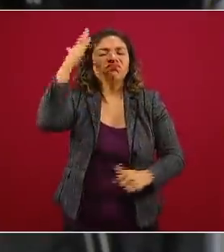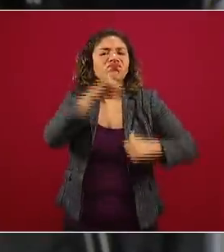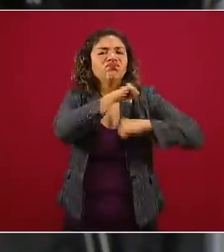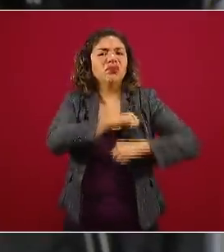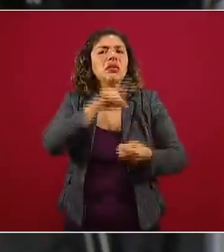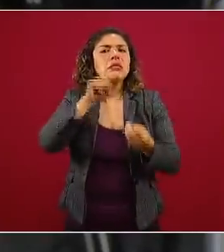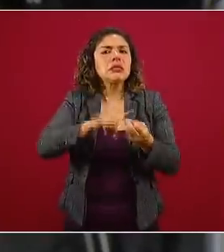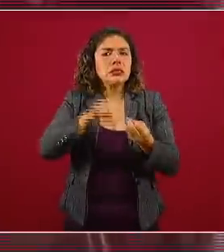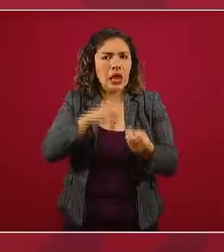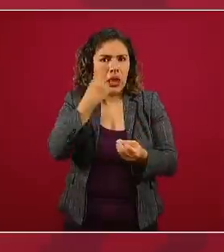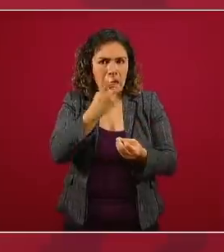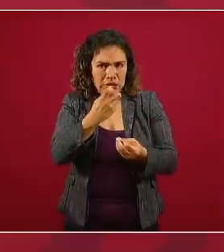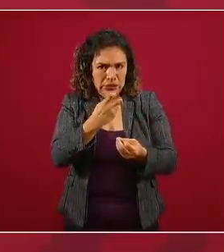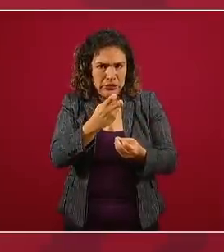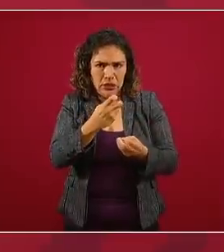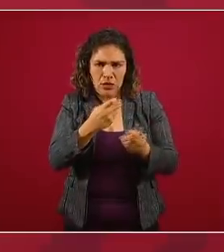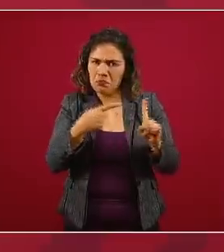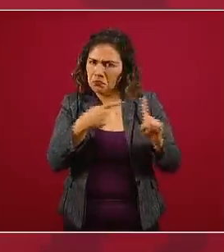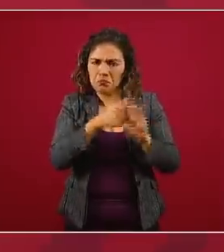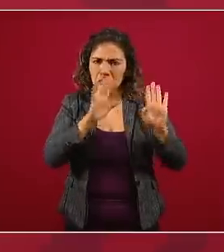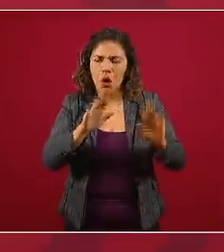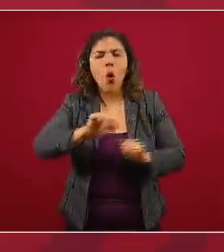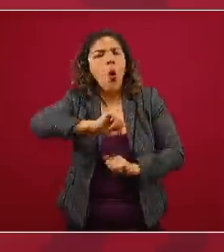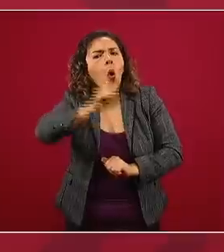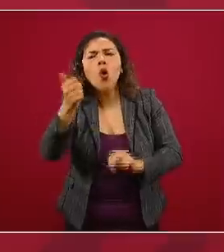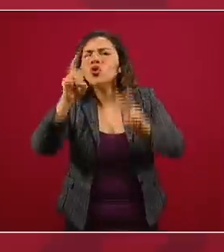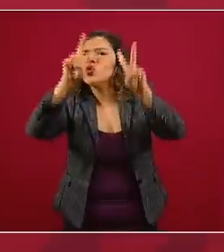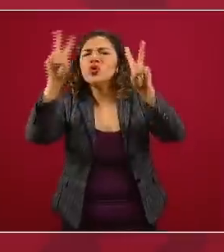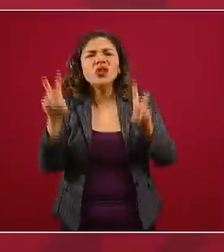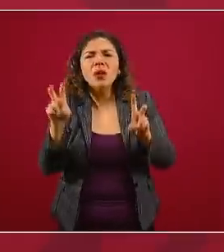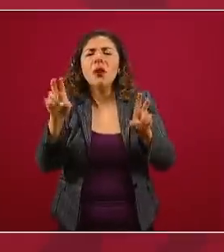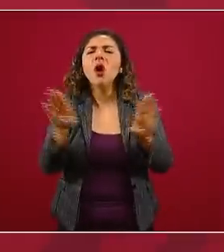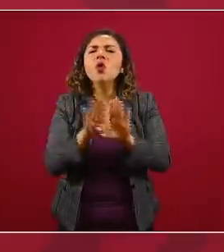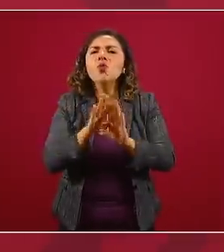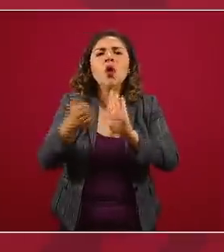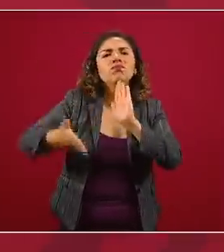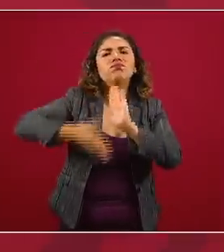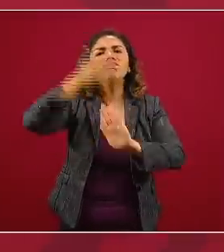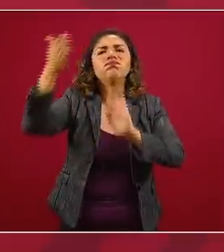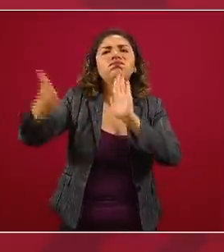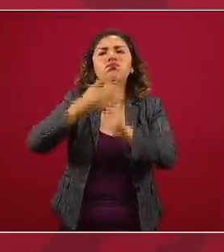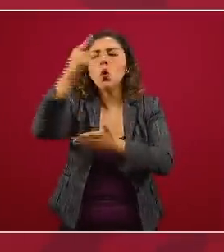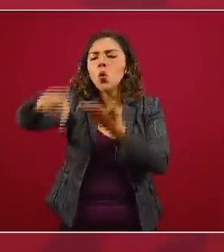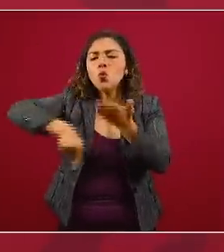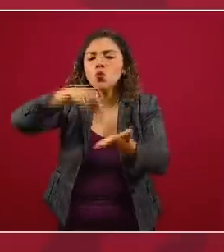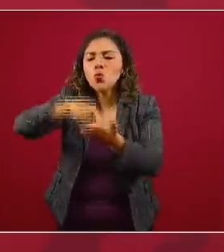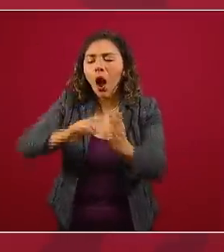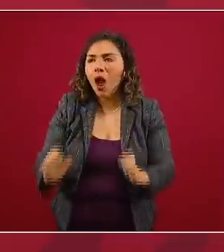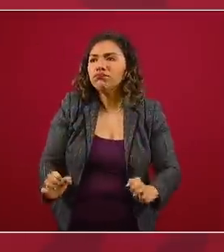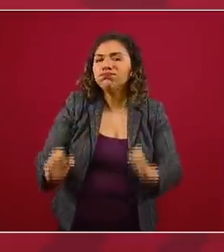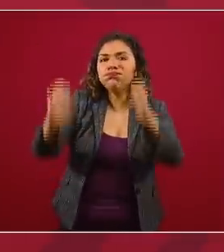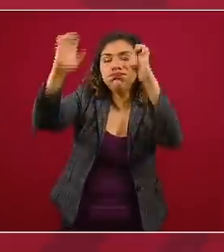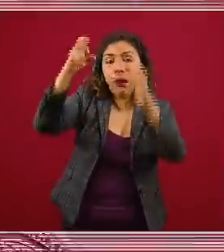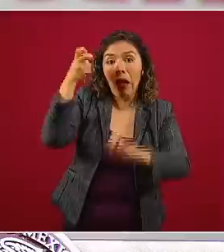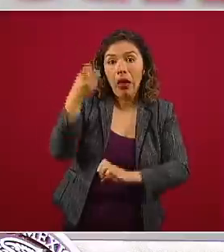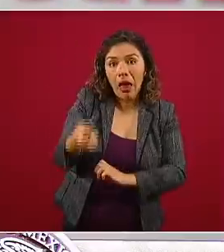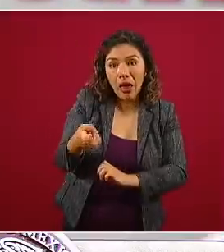unidad de prevención de adicciones sino con un tema de la construcción de infraestructura es